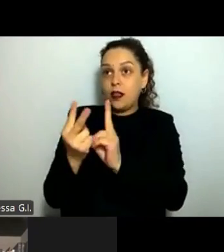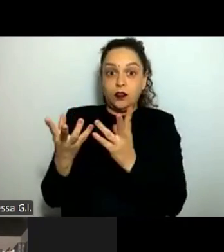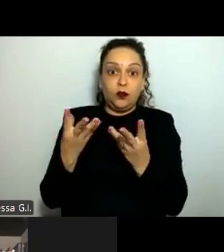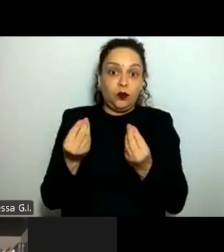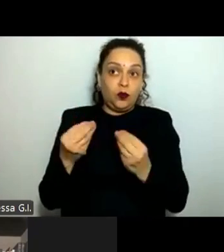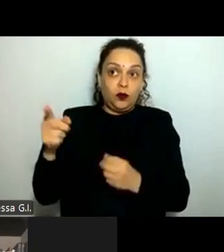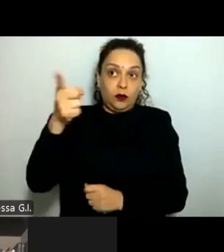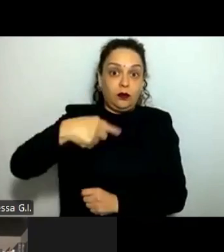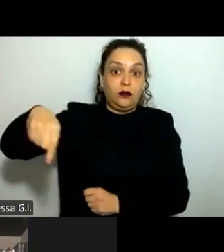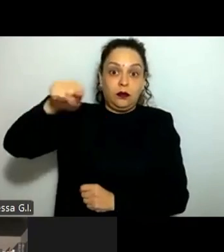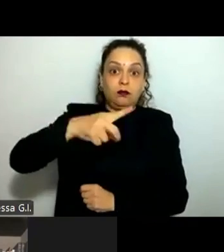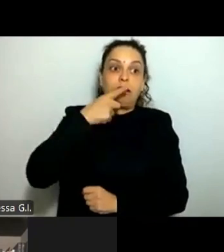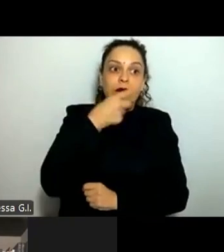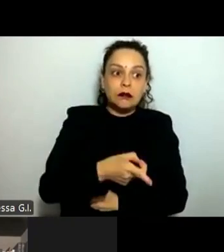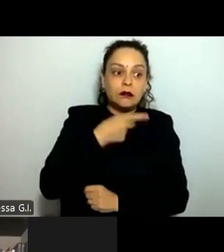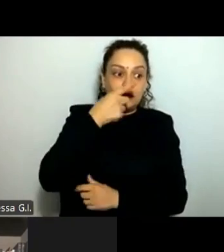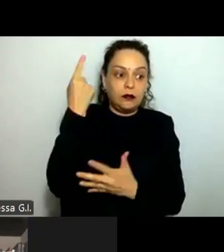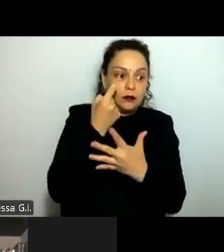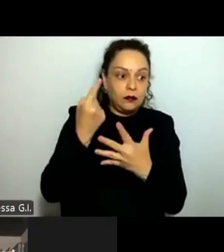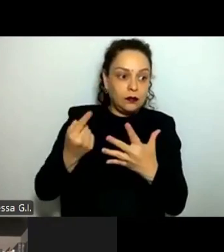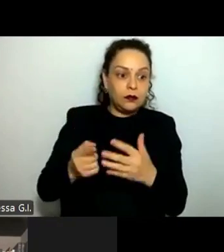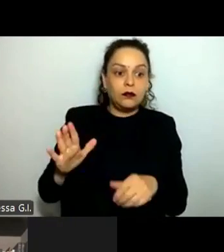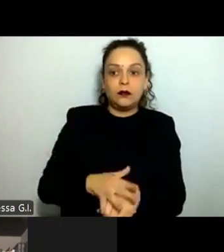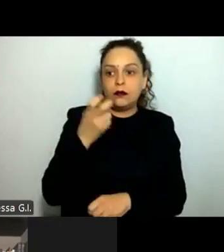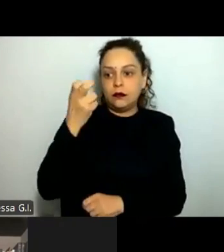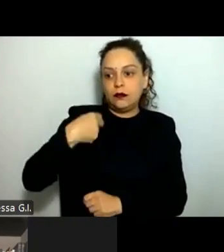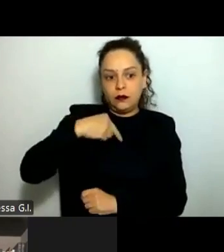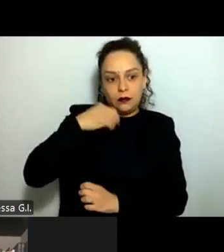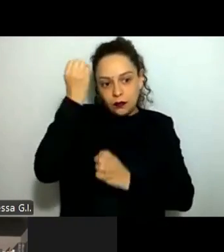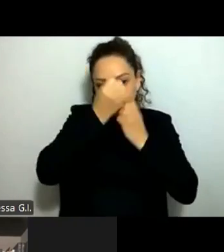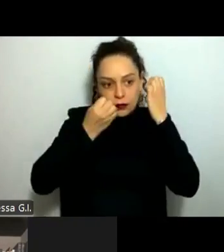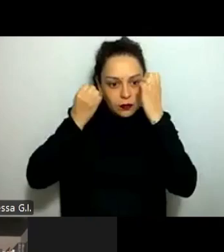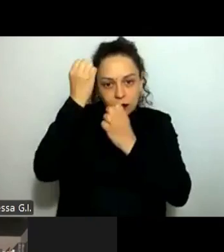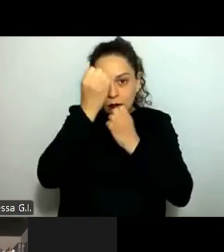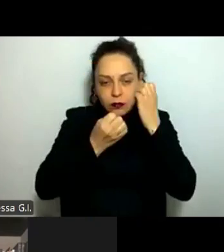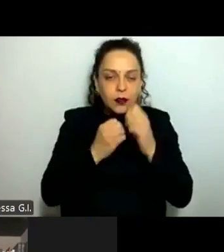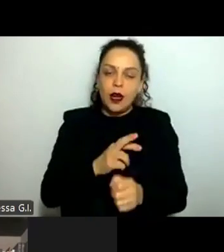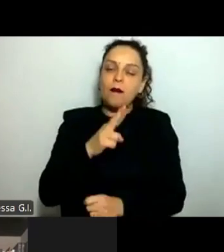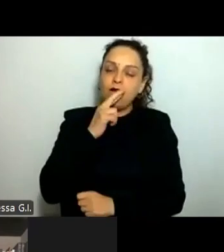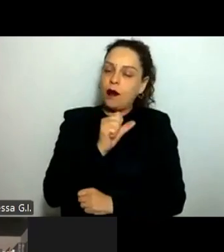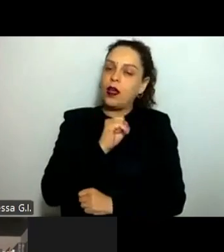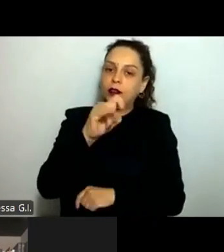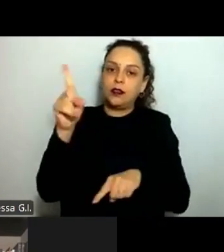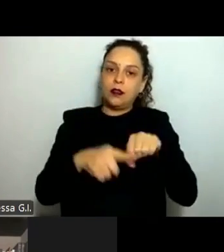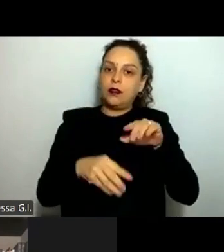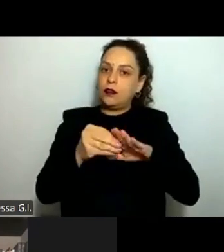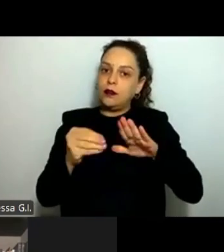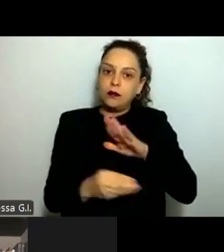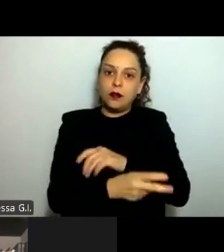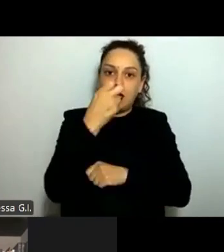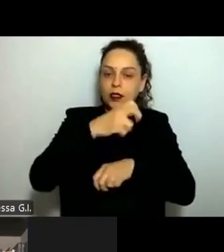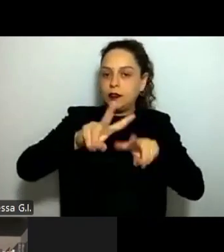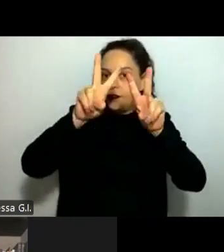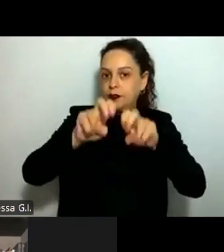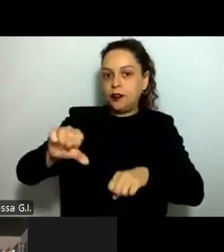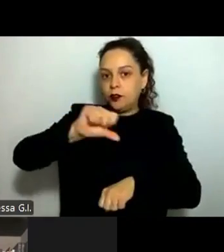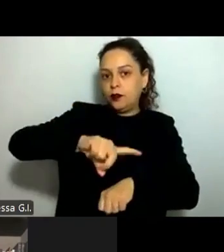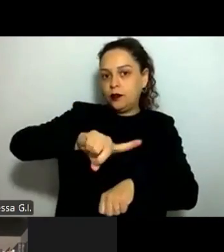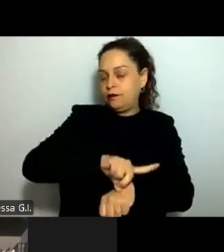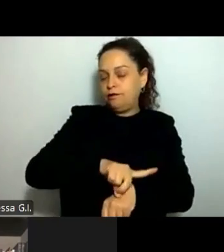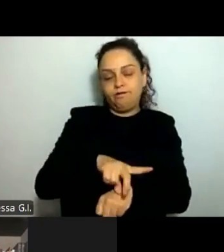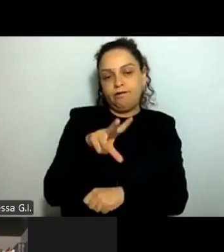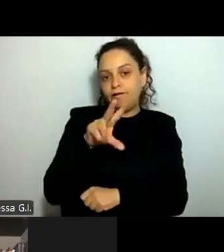que se replanteó retirarlo y efectivamente, haciendo el análisis de lo que se ha vertido, se ve compleja